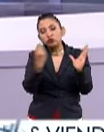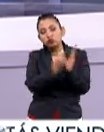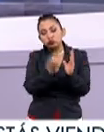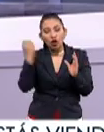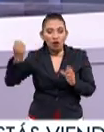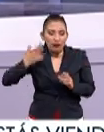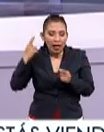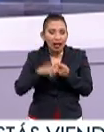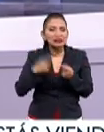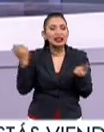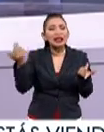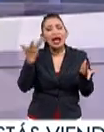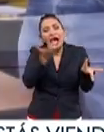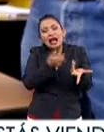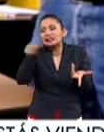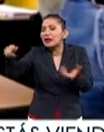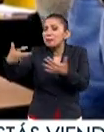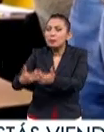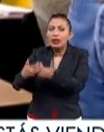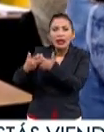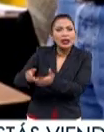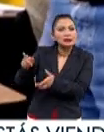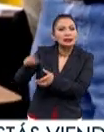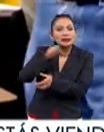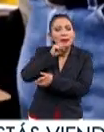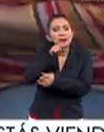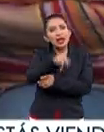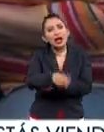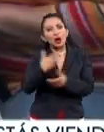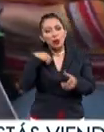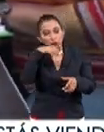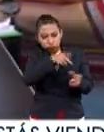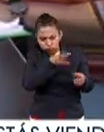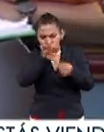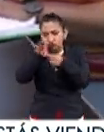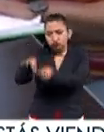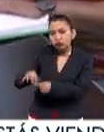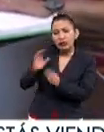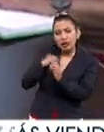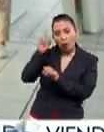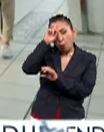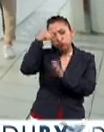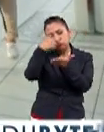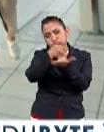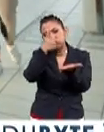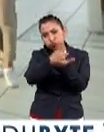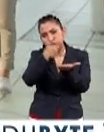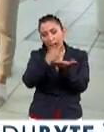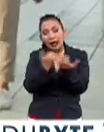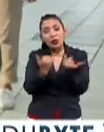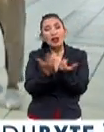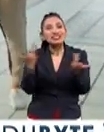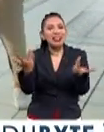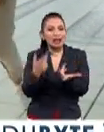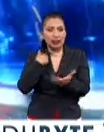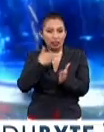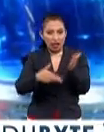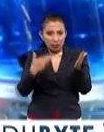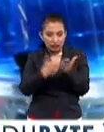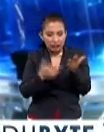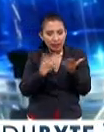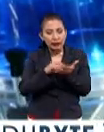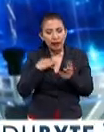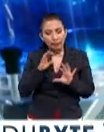impartieron conferencias sobre el quehacer de las empresas, así como reclutamiento y coaching. De igual forma, se llevaron a cabo talleres